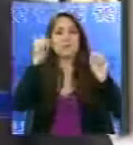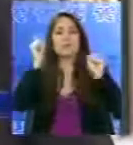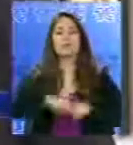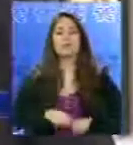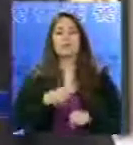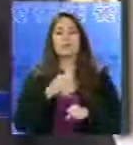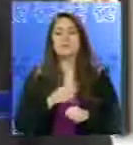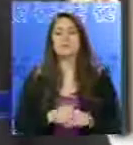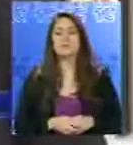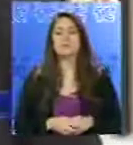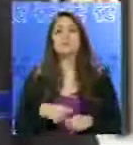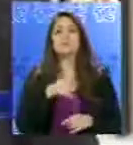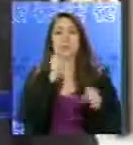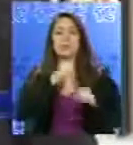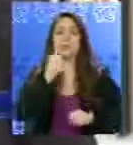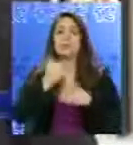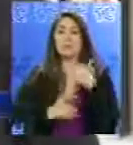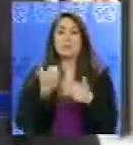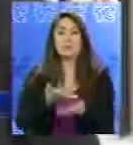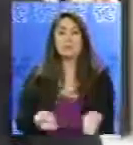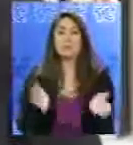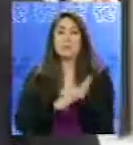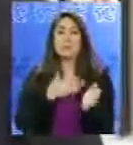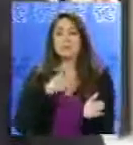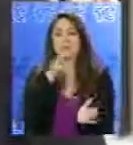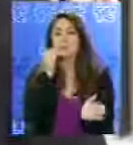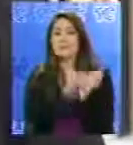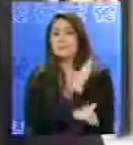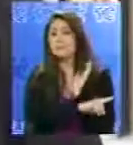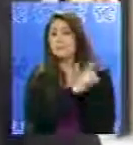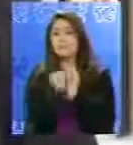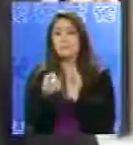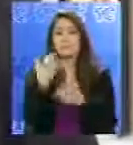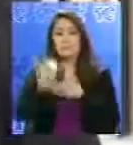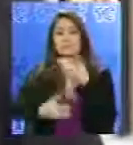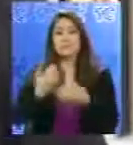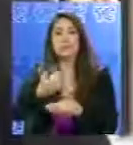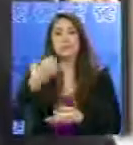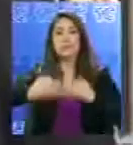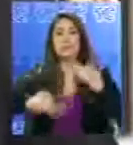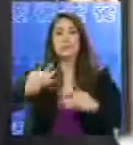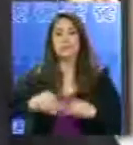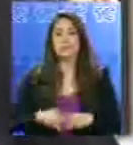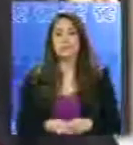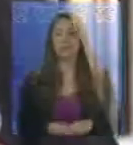establecerse un nuevo proceso penal, pero además con circunstancias agravantes.